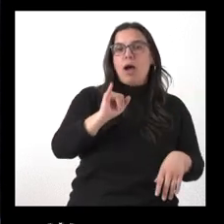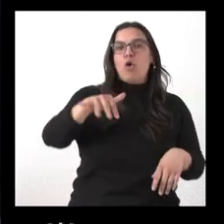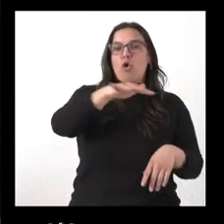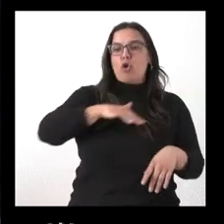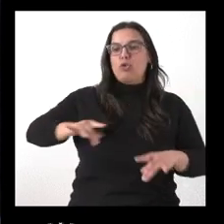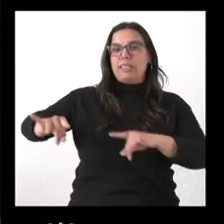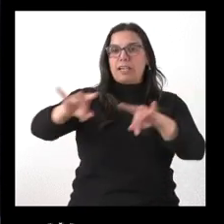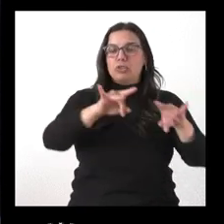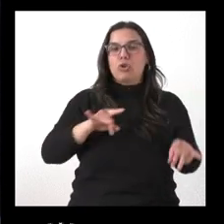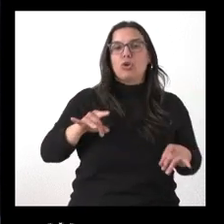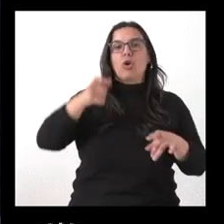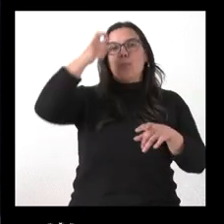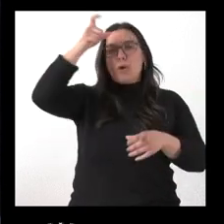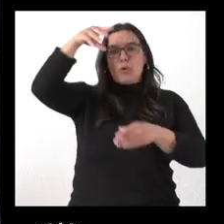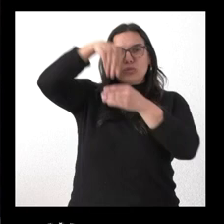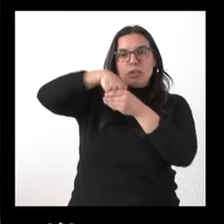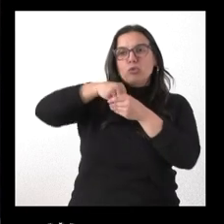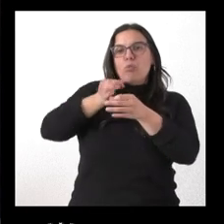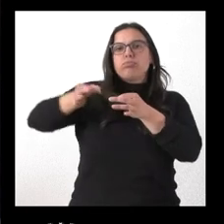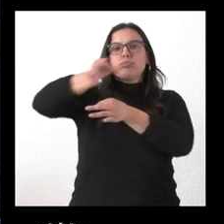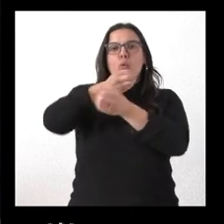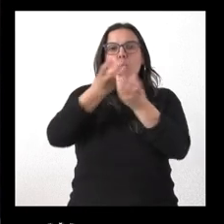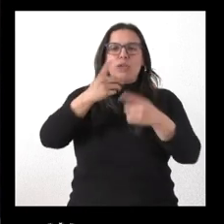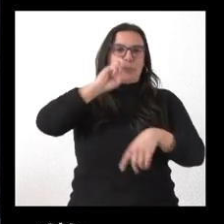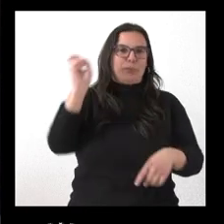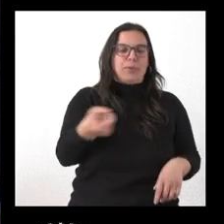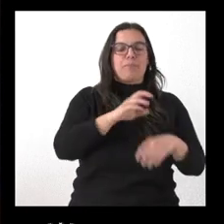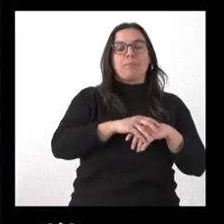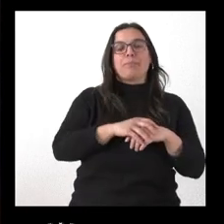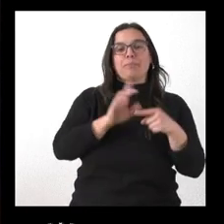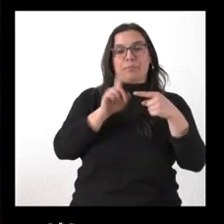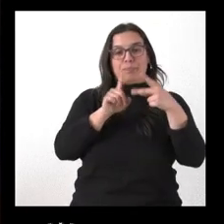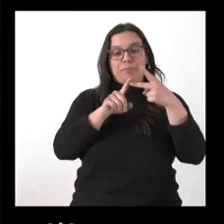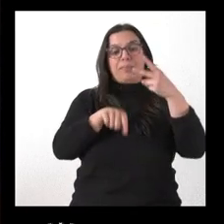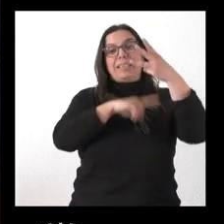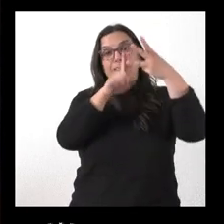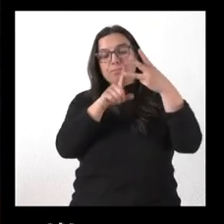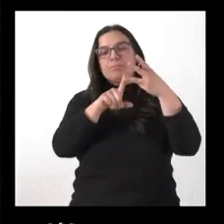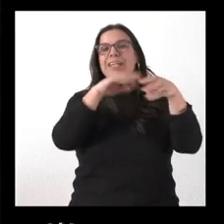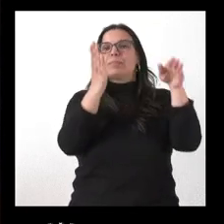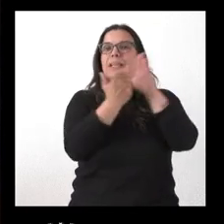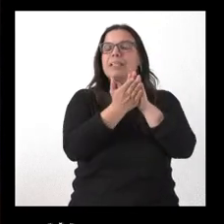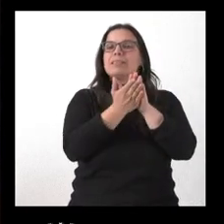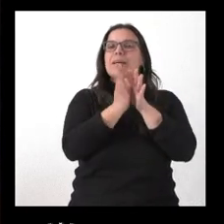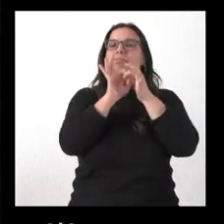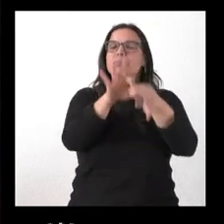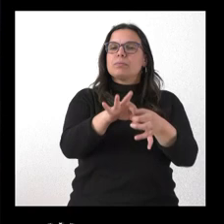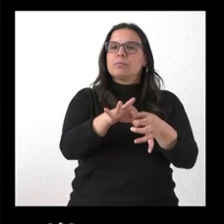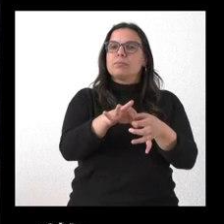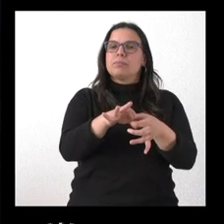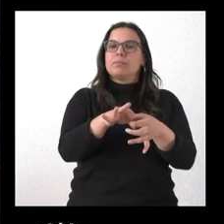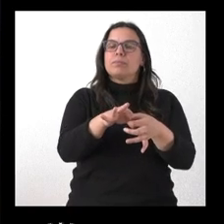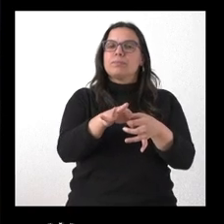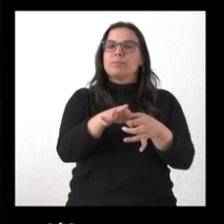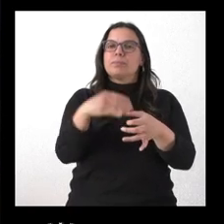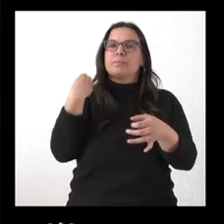en número de municipios etc el segundo de los expedientes es el relativo a la